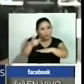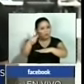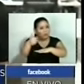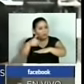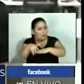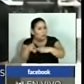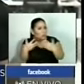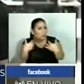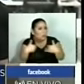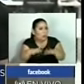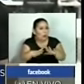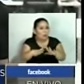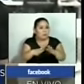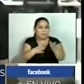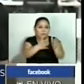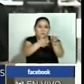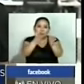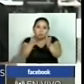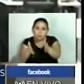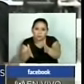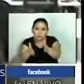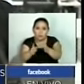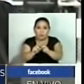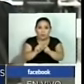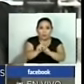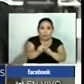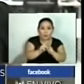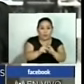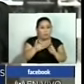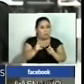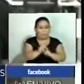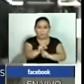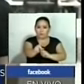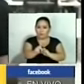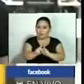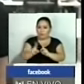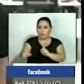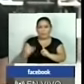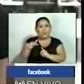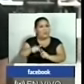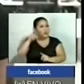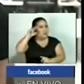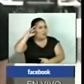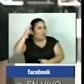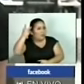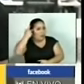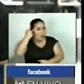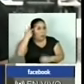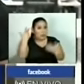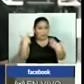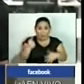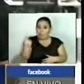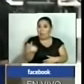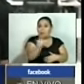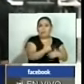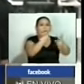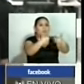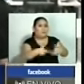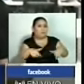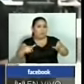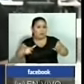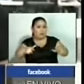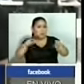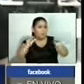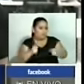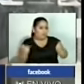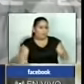nueva normalidad, que es de la etapa del aislamiento al distanciamiento social. Esto no quería decir que los ecuatorianos tranquilamente puedan